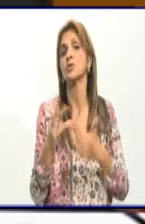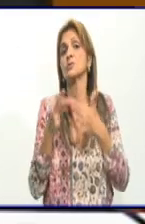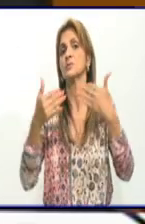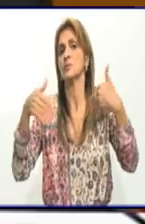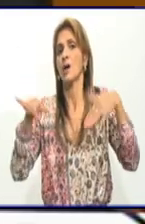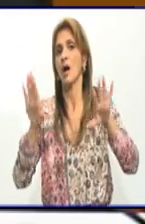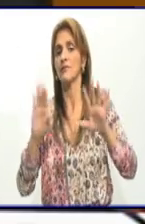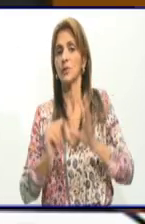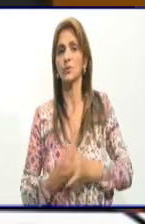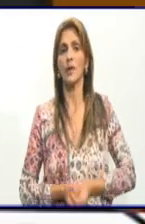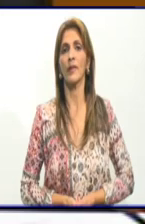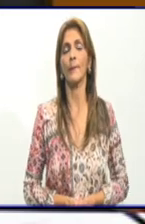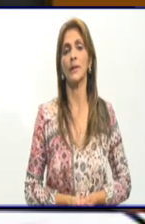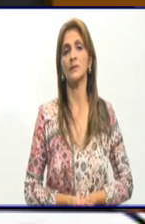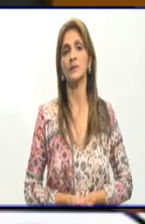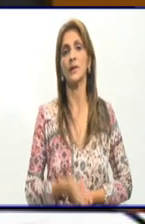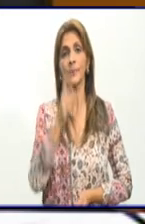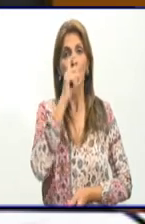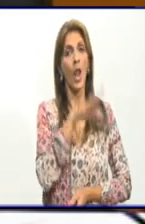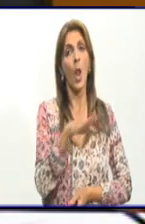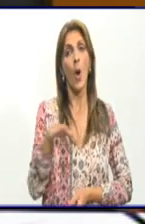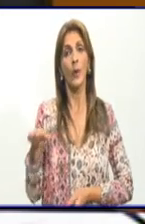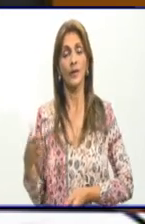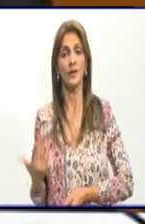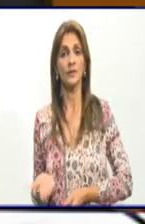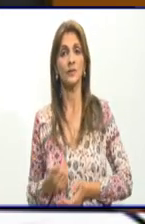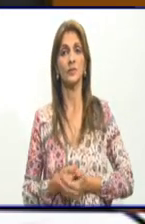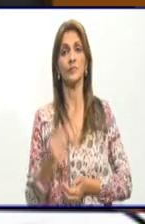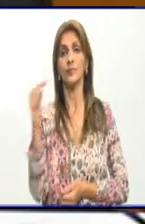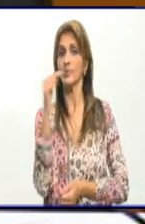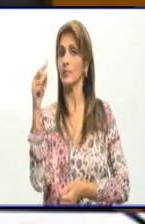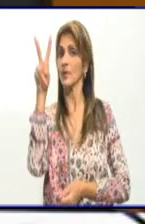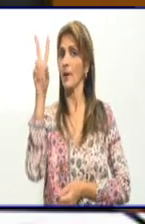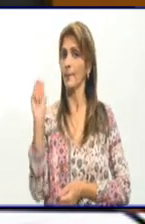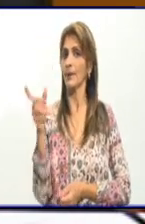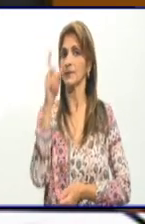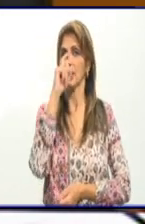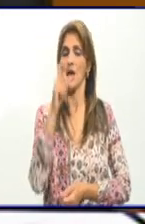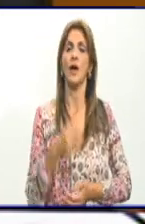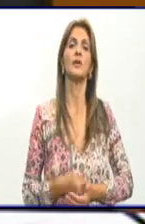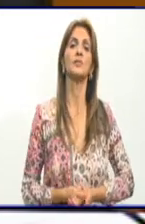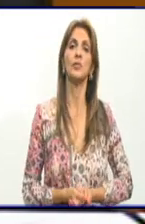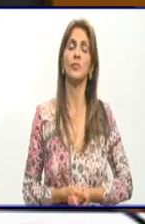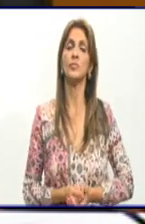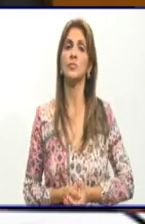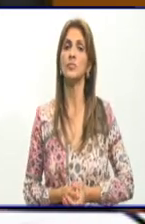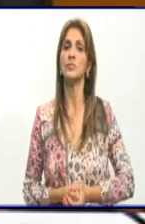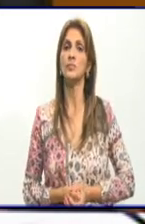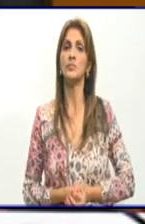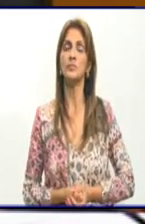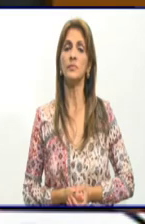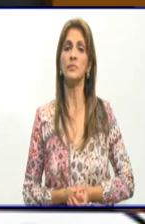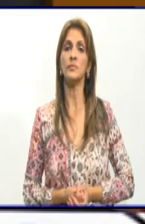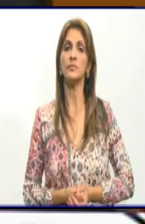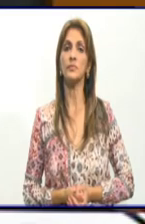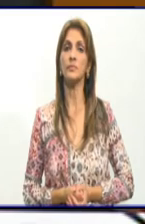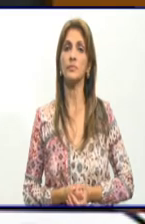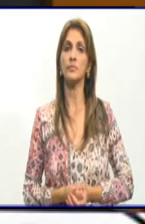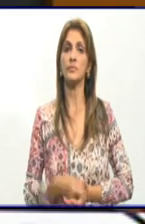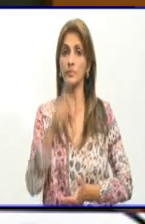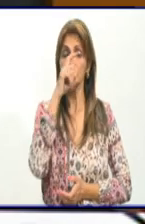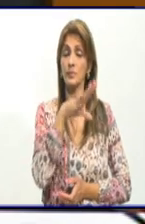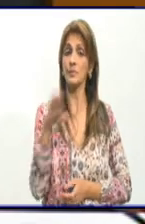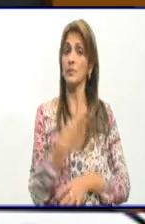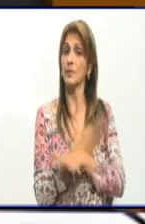Afortunadamente, nuestros niños, los pacientes menores de 20 años y los de la edad pediátrica propiamente, que es hasta los 18 años la